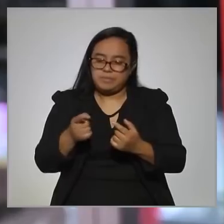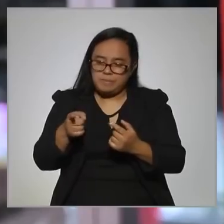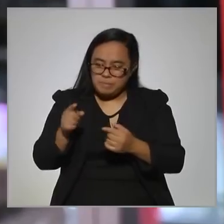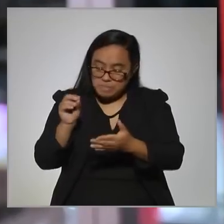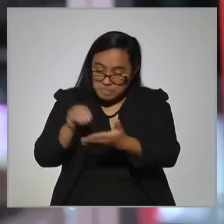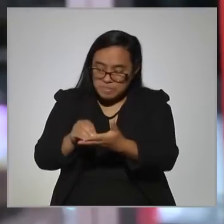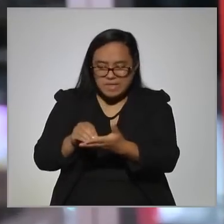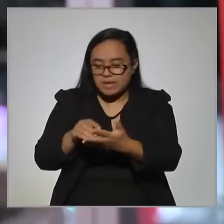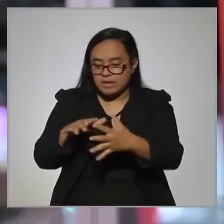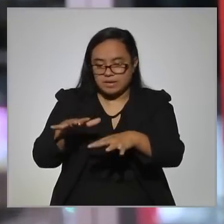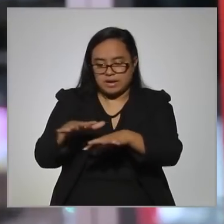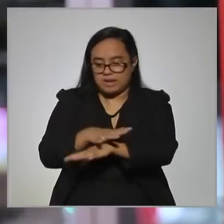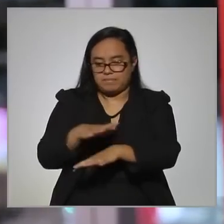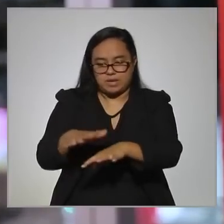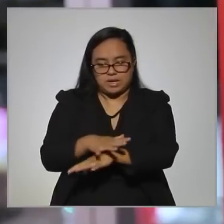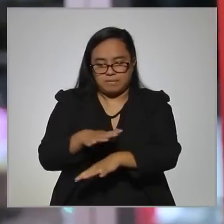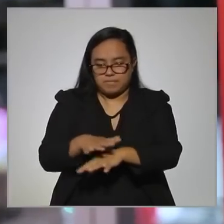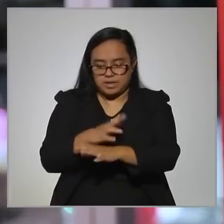de